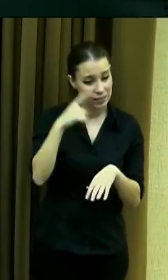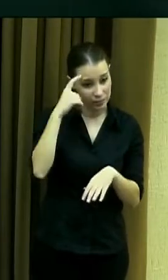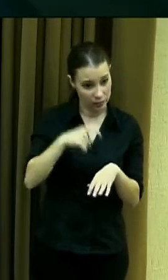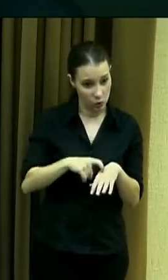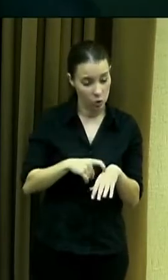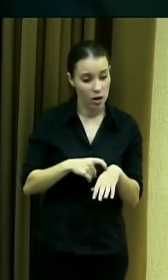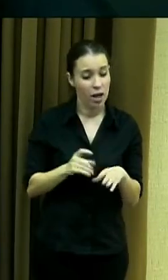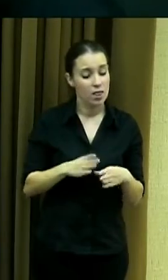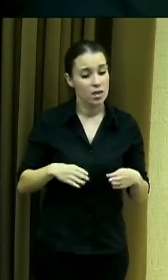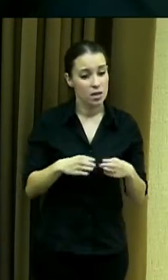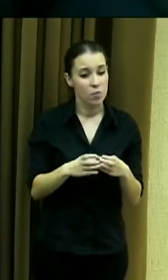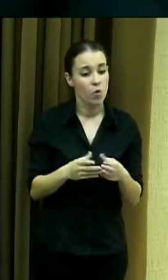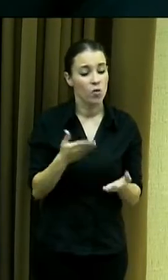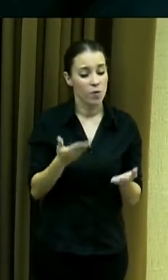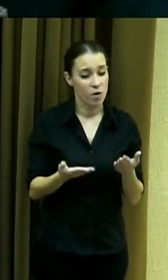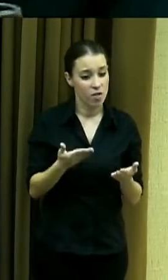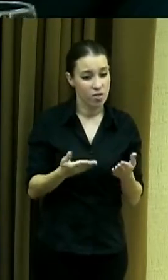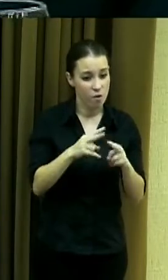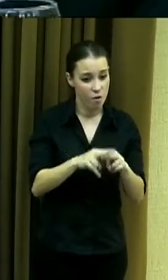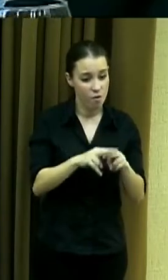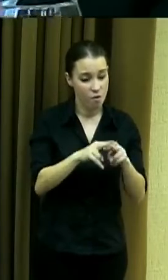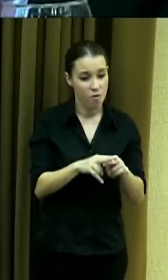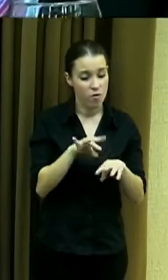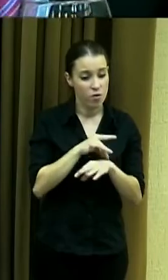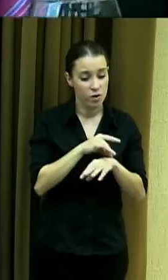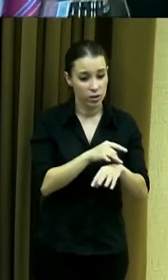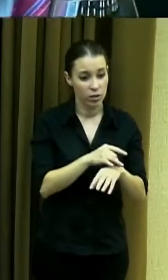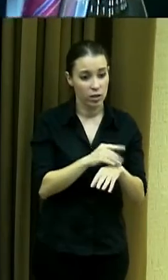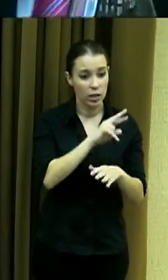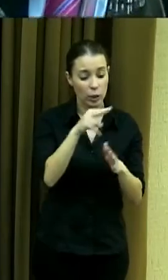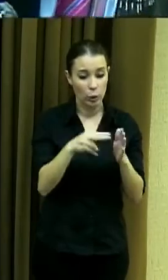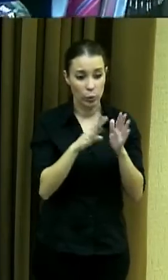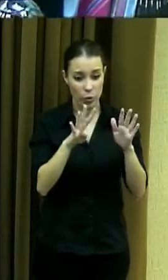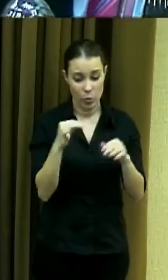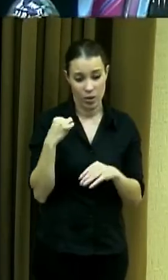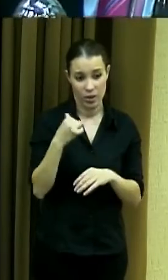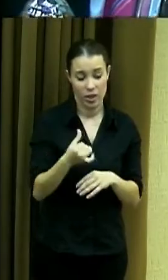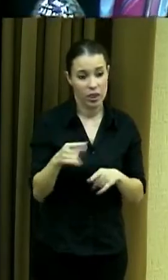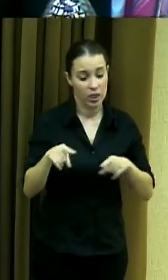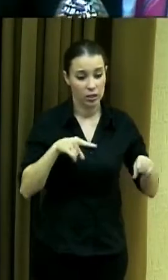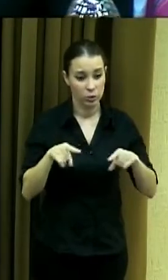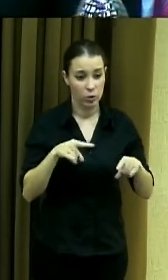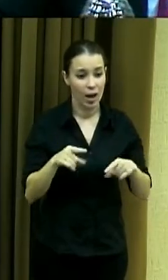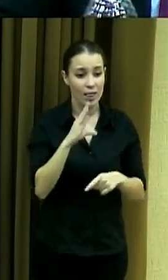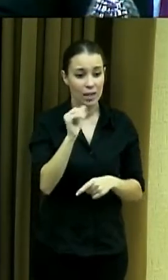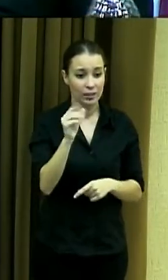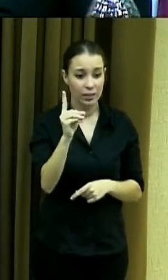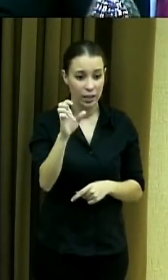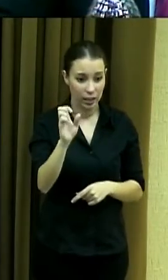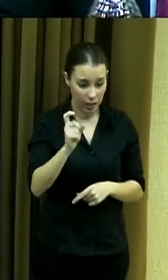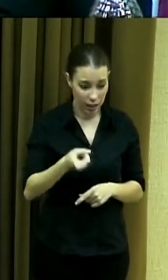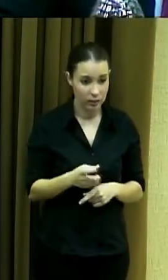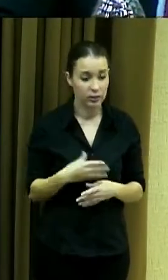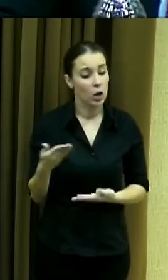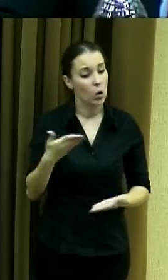de valoración y orientación. Como digo, desde 2009 directora del CADES y colabora pues siempre en